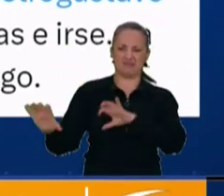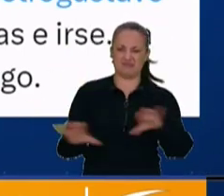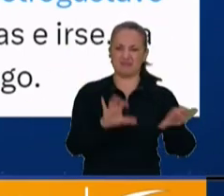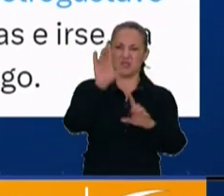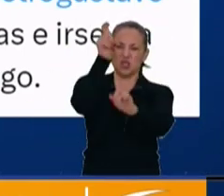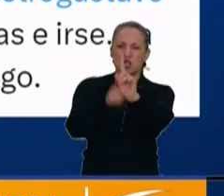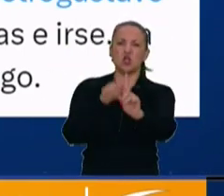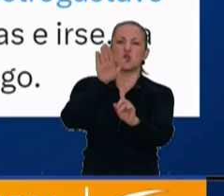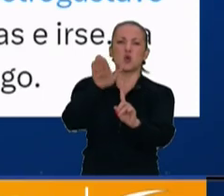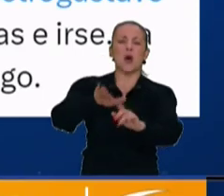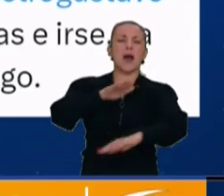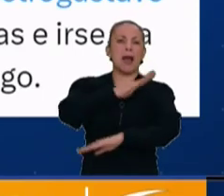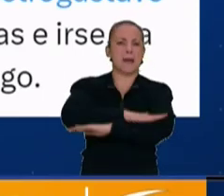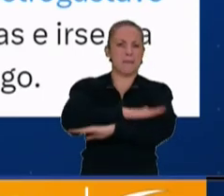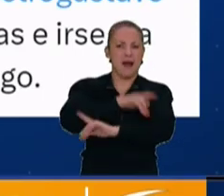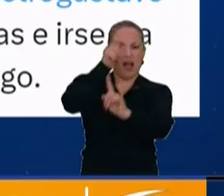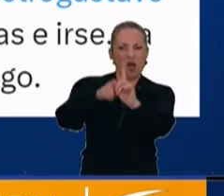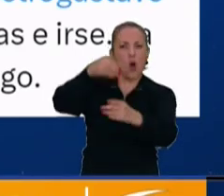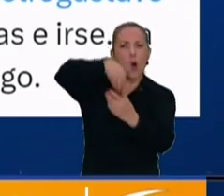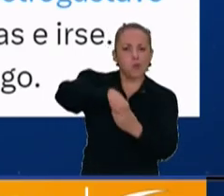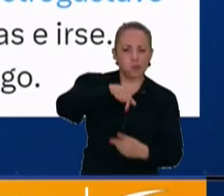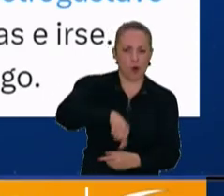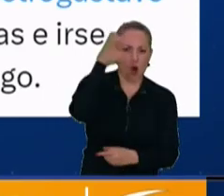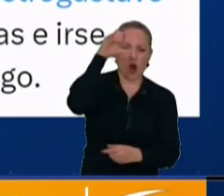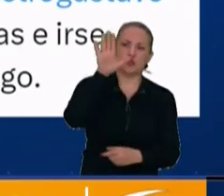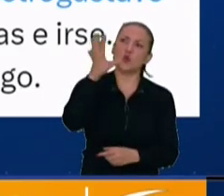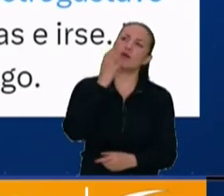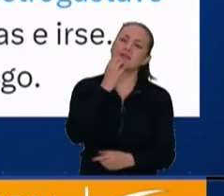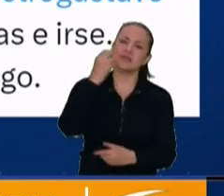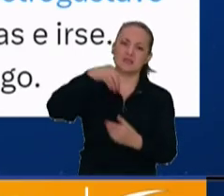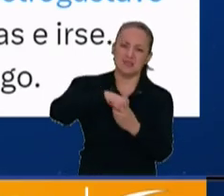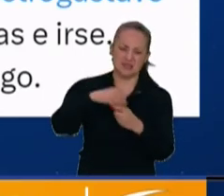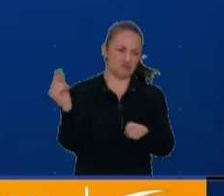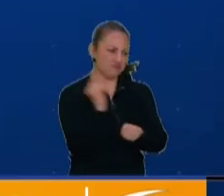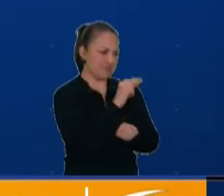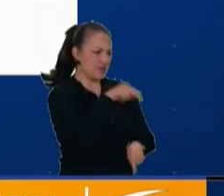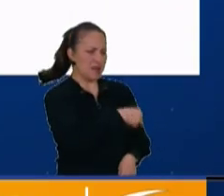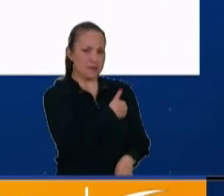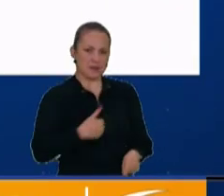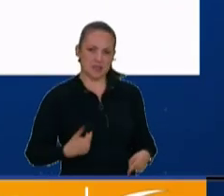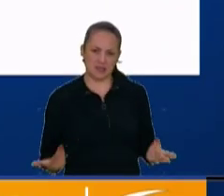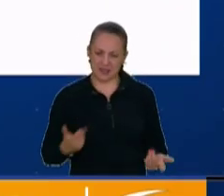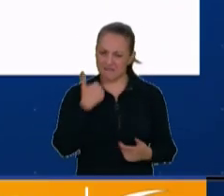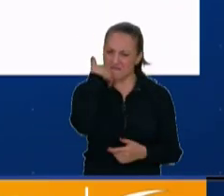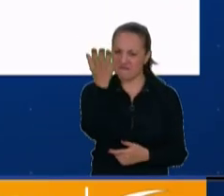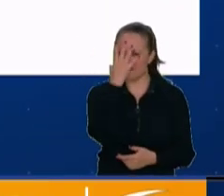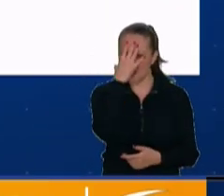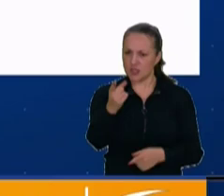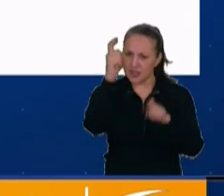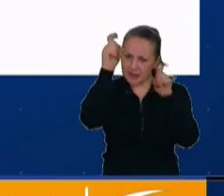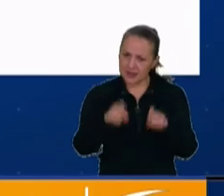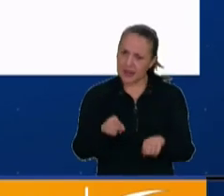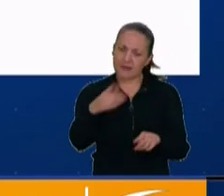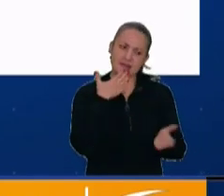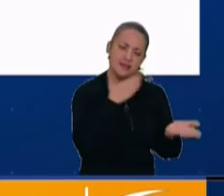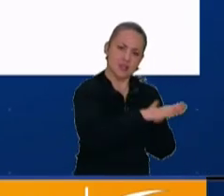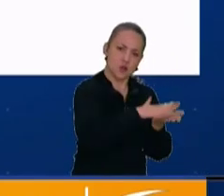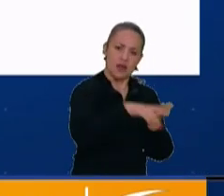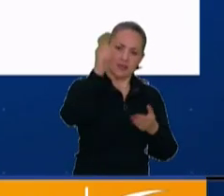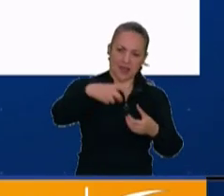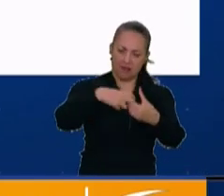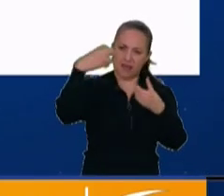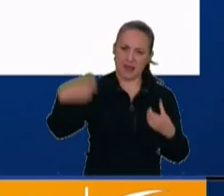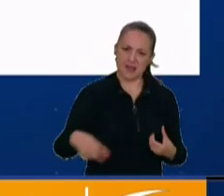embajador de Israel en Colombia para con Gustavo Petro, presidente de la República. Vergüenza. Mínimo pedir excusas e